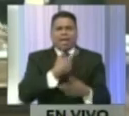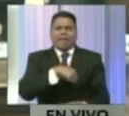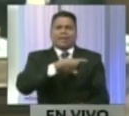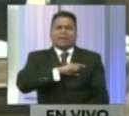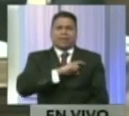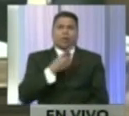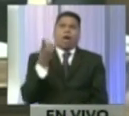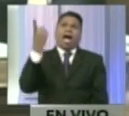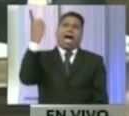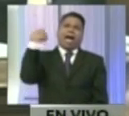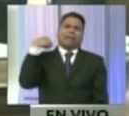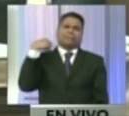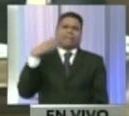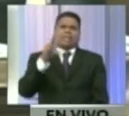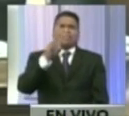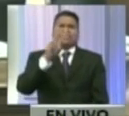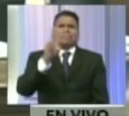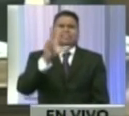mil millones de dólares.